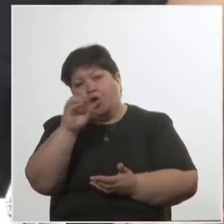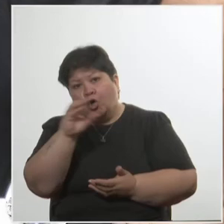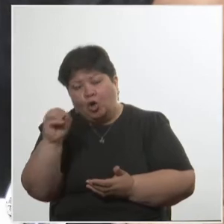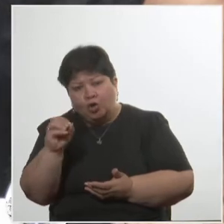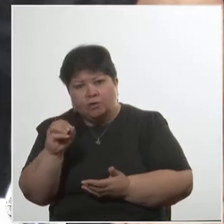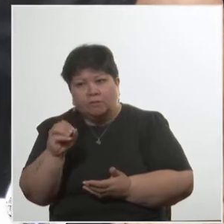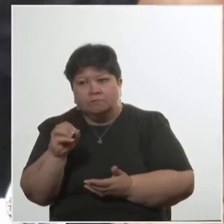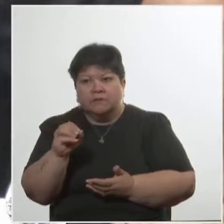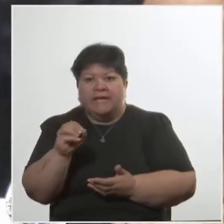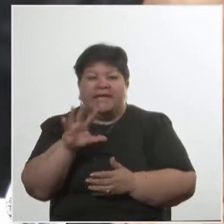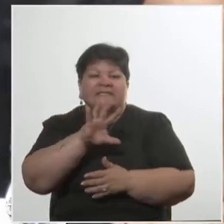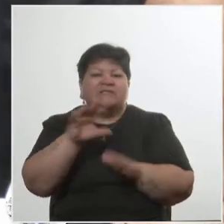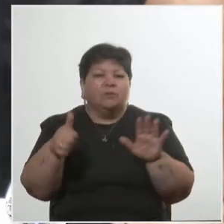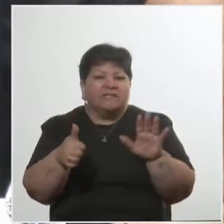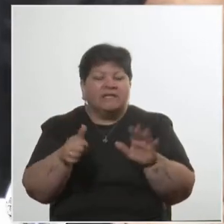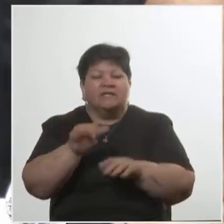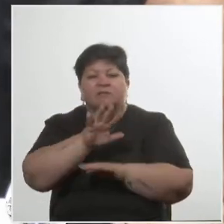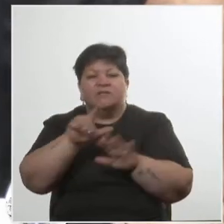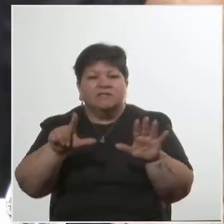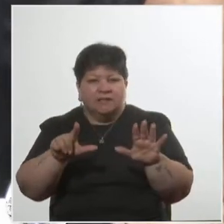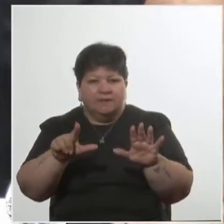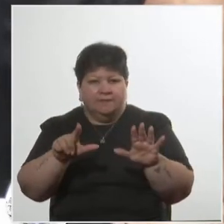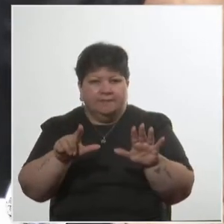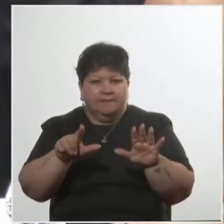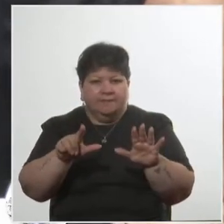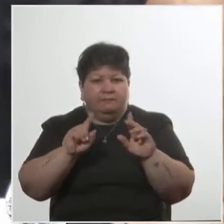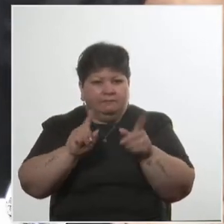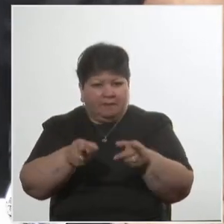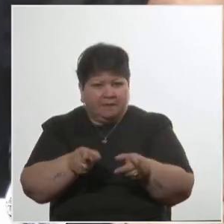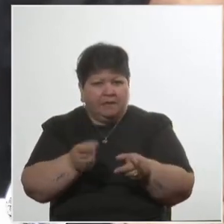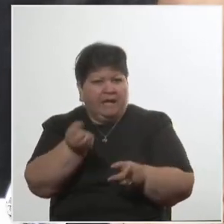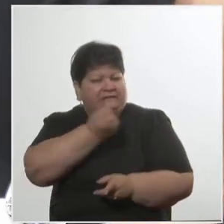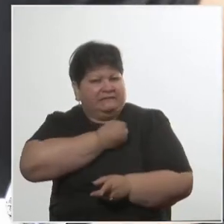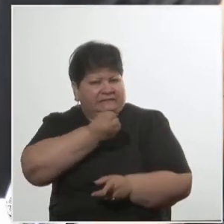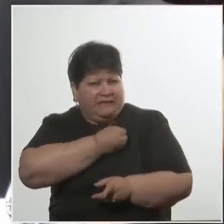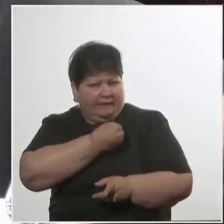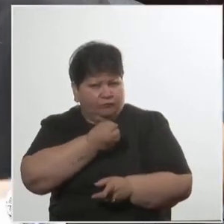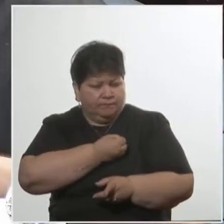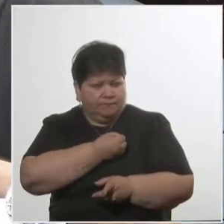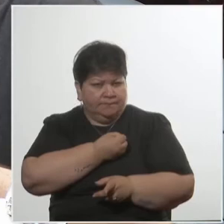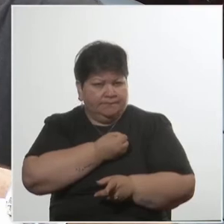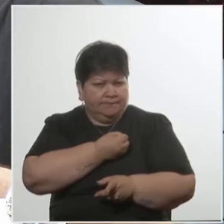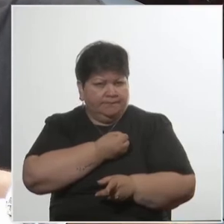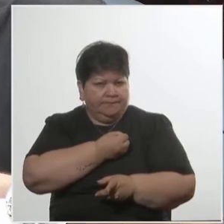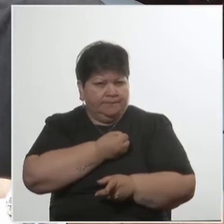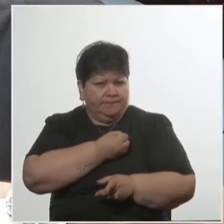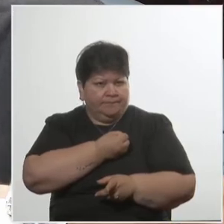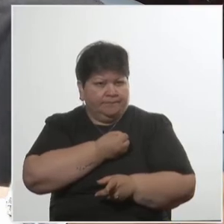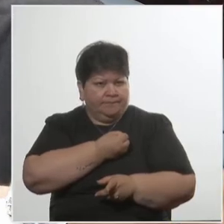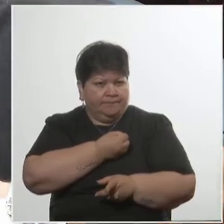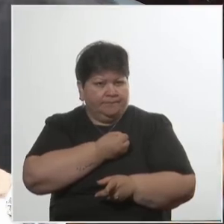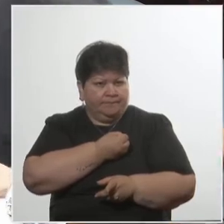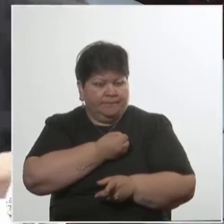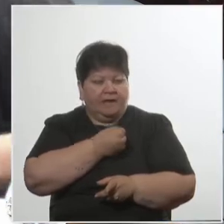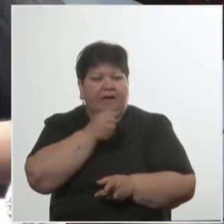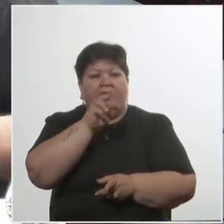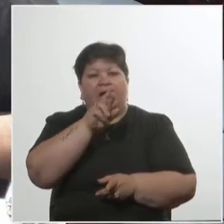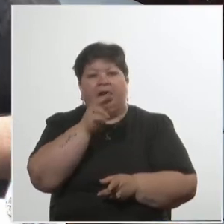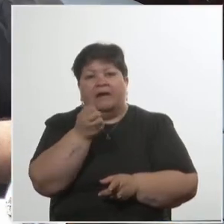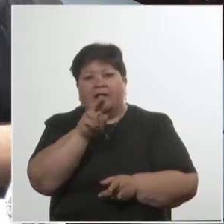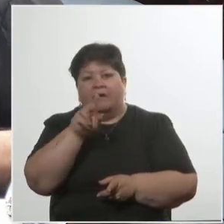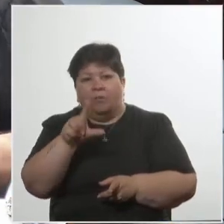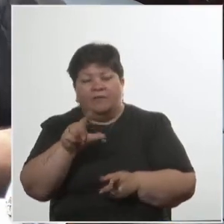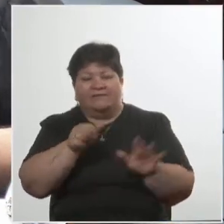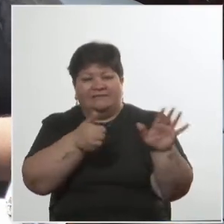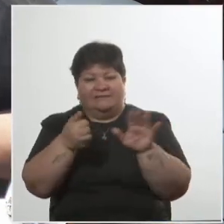en el 56 y 57 fueron asesinados Raúl Denis es